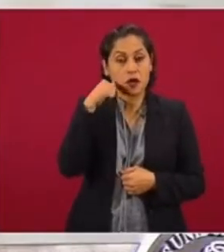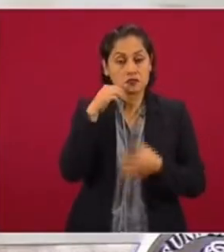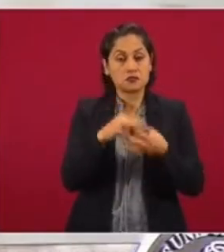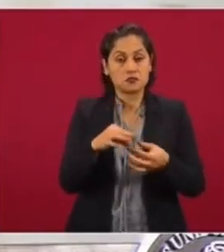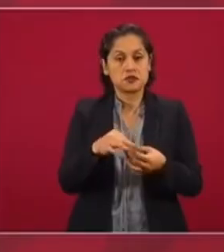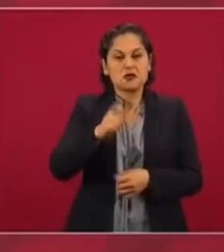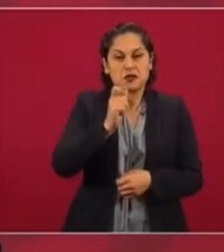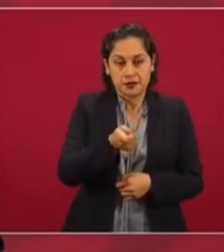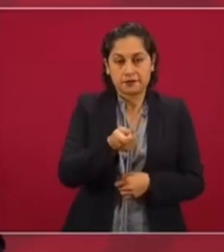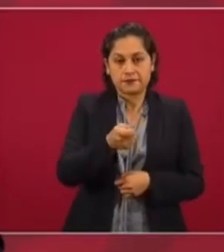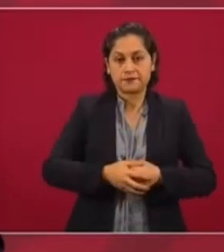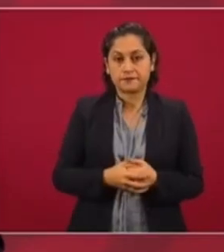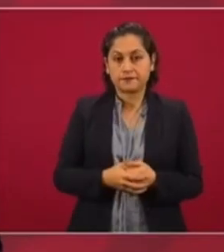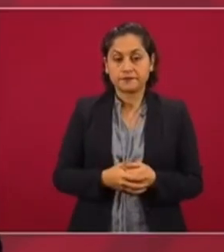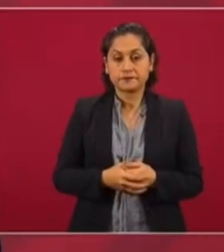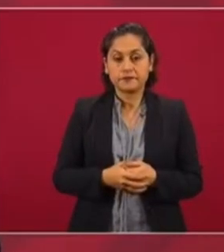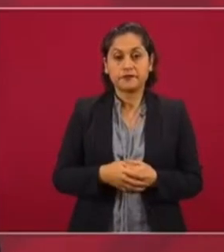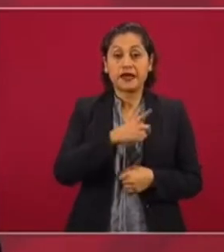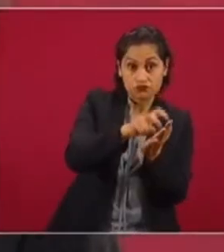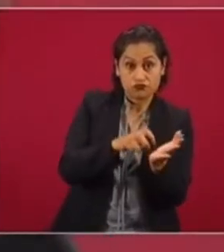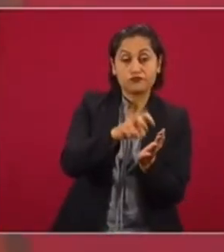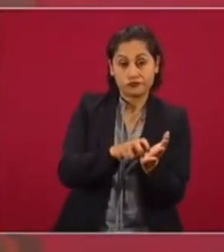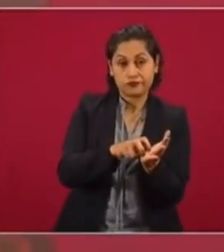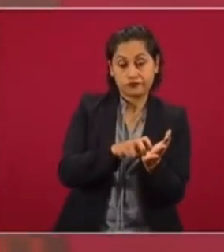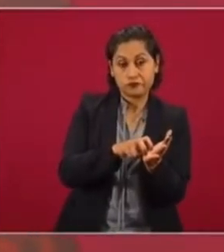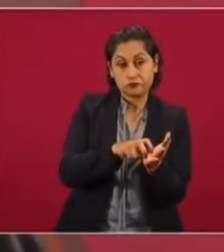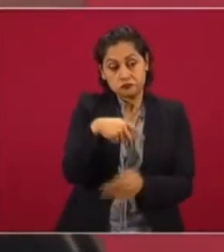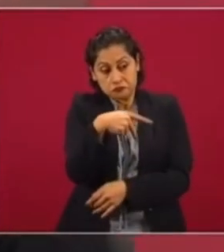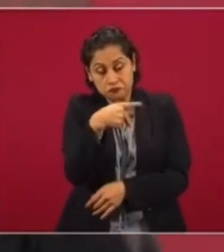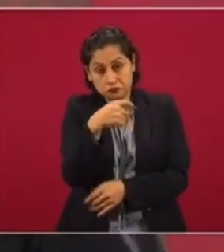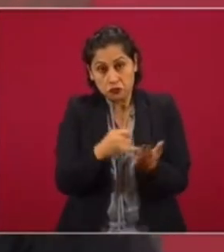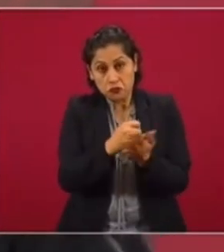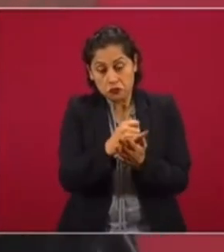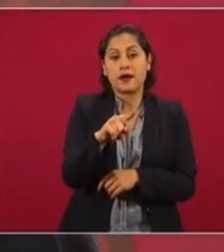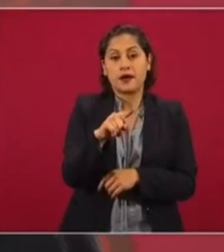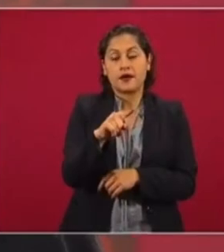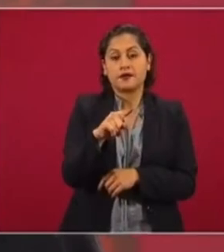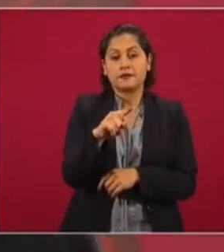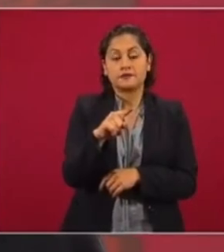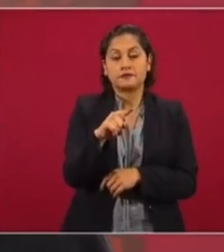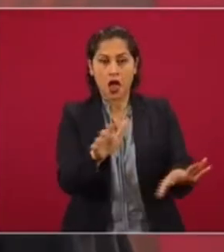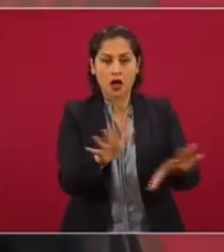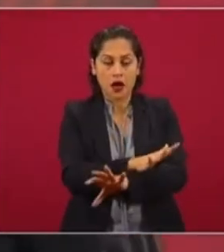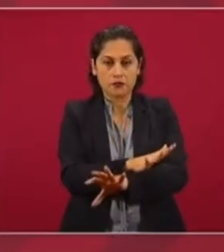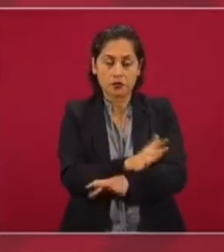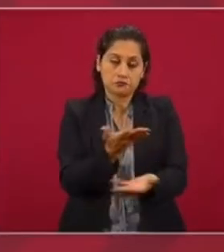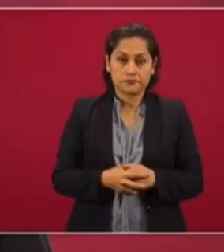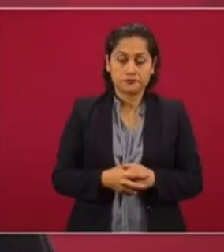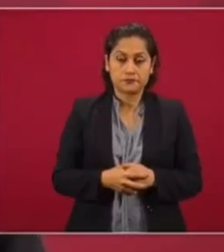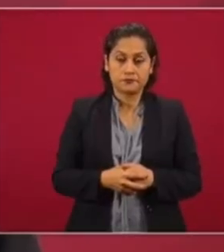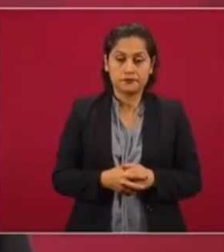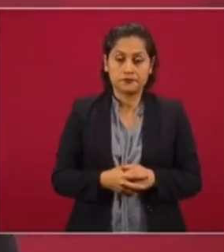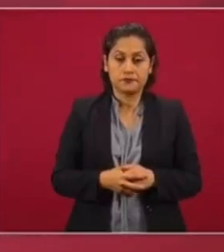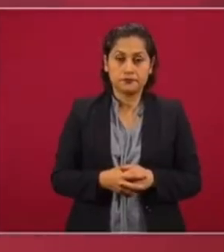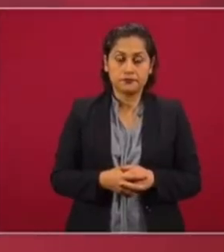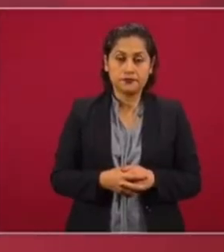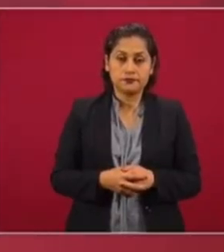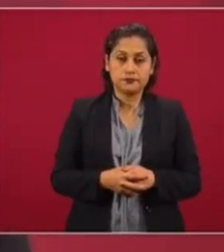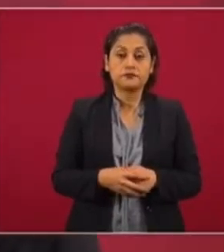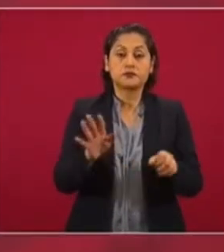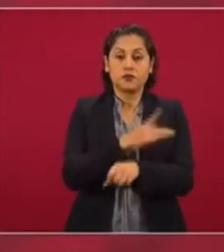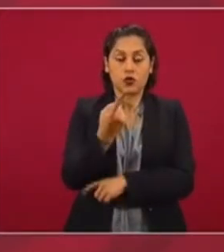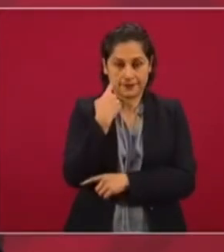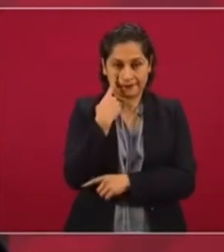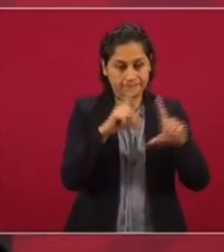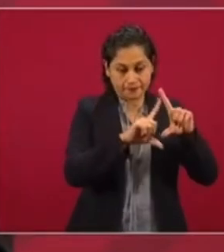se tendría que llevar a cabo una reforma constitucional para cambiar la fórmula de la distribución del presupuesto, porque hay estados